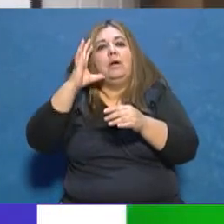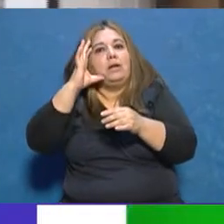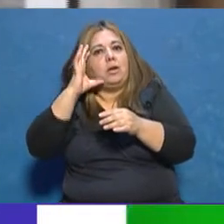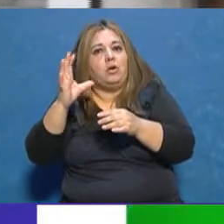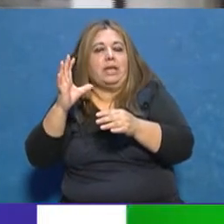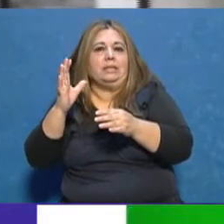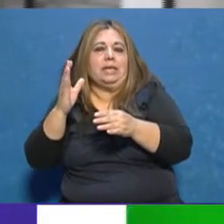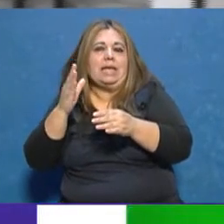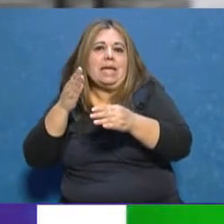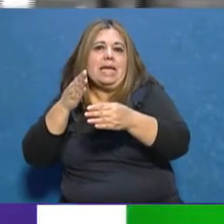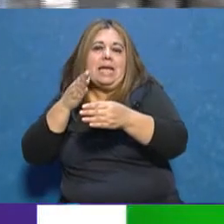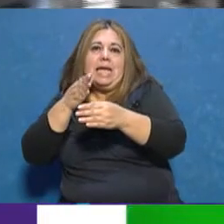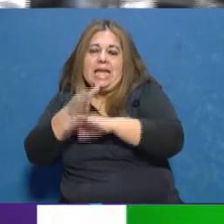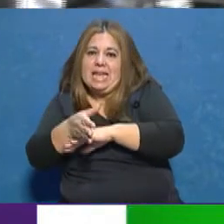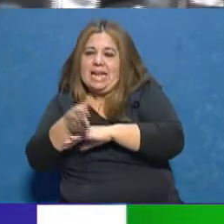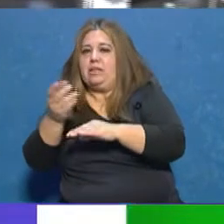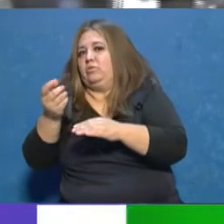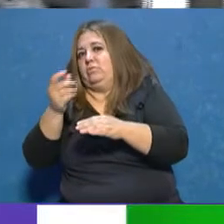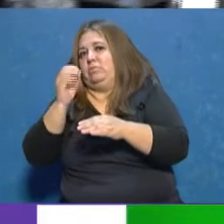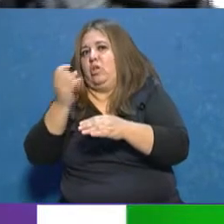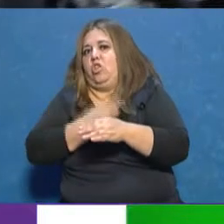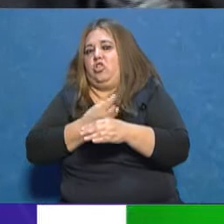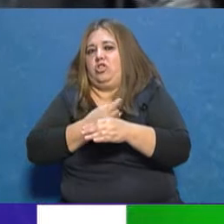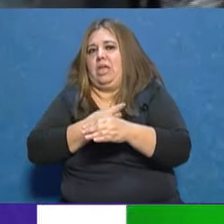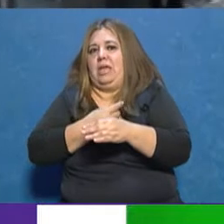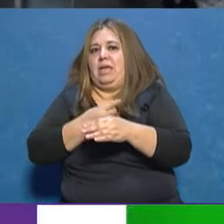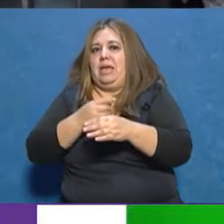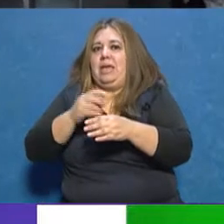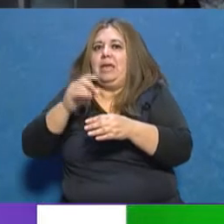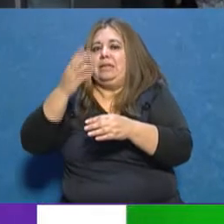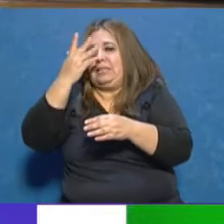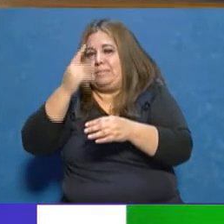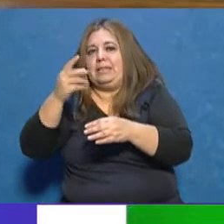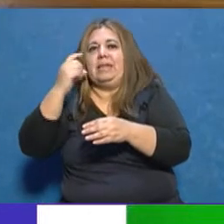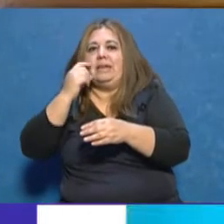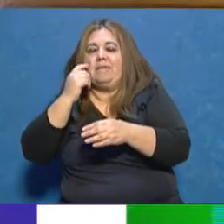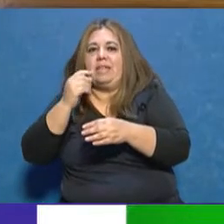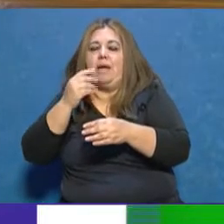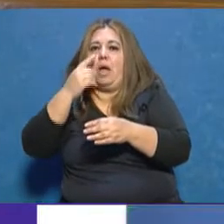alguna manera, como el banco de pruebas, ¿no?, de lo que se va habilitando.